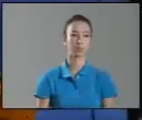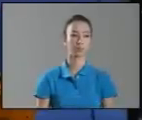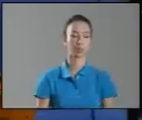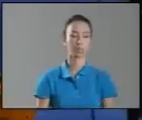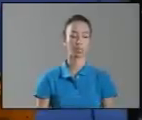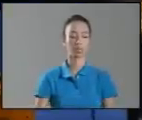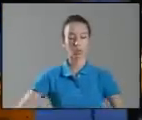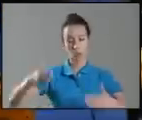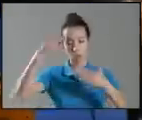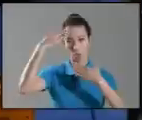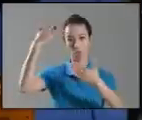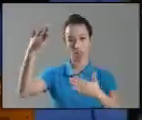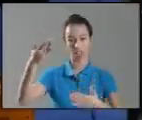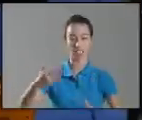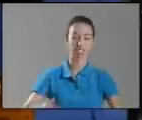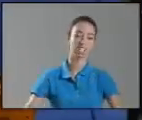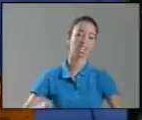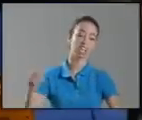Y